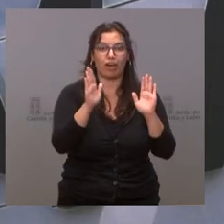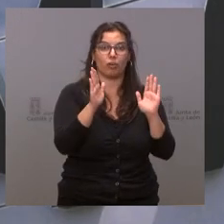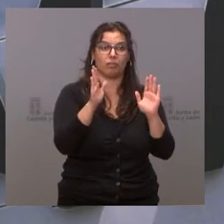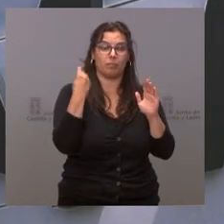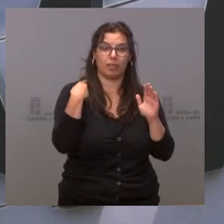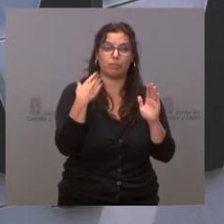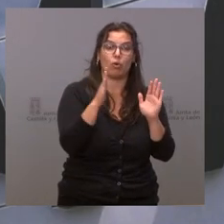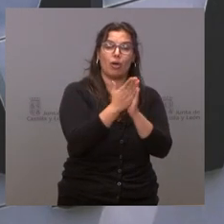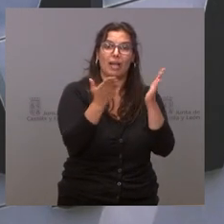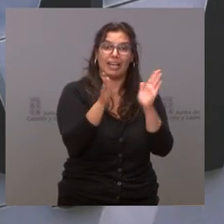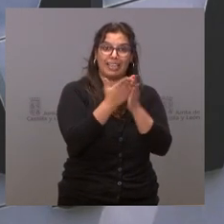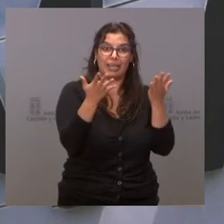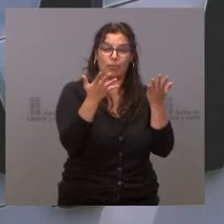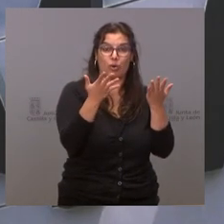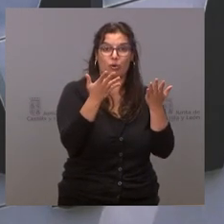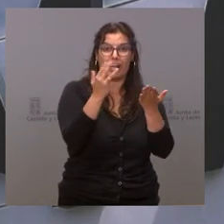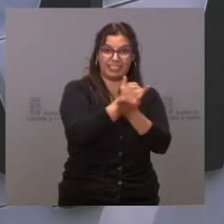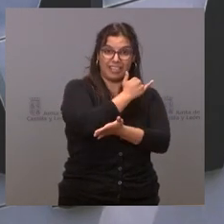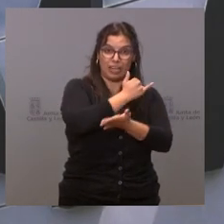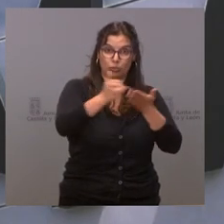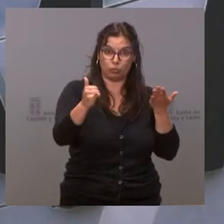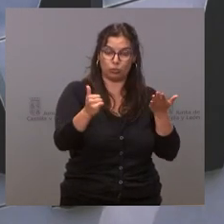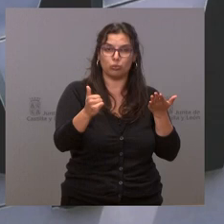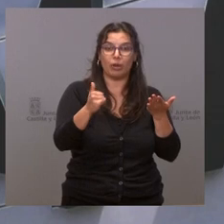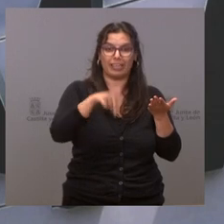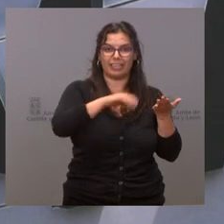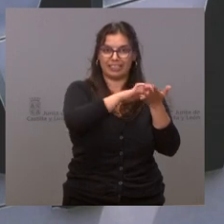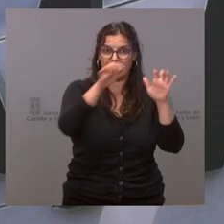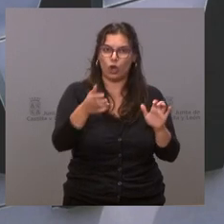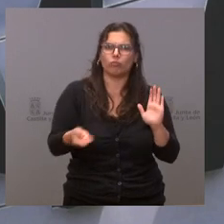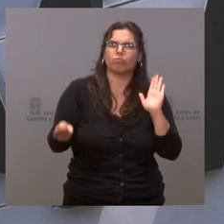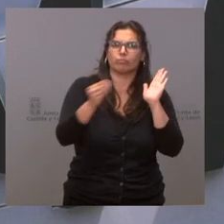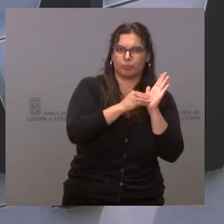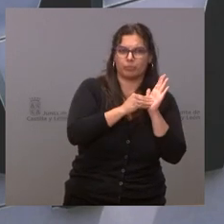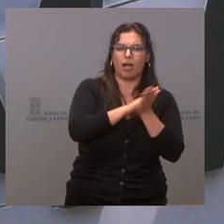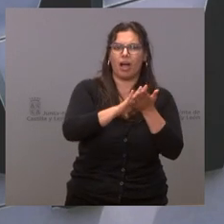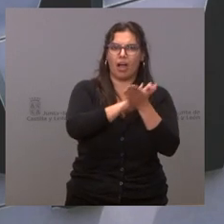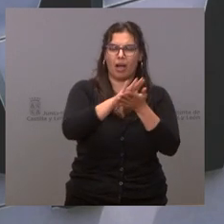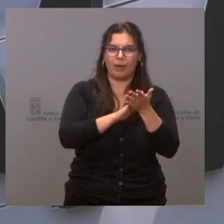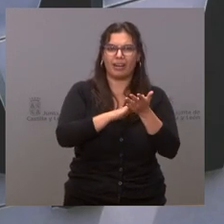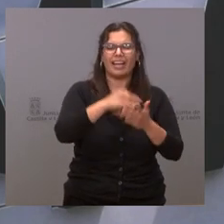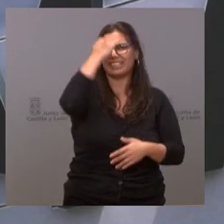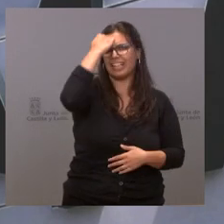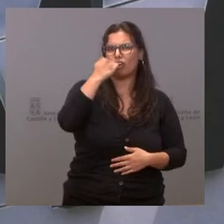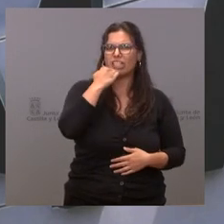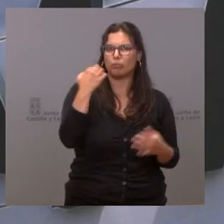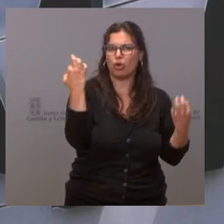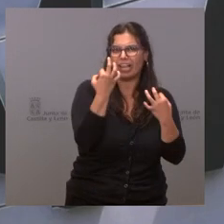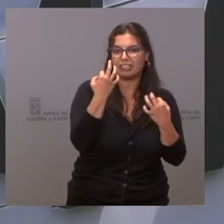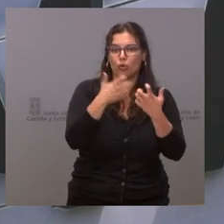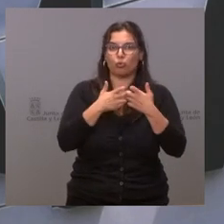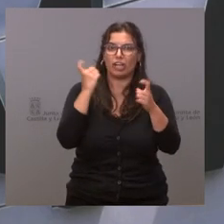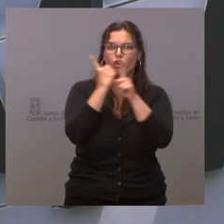castilla y león' se va a estudiar lo que significó el terrorismo en la transición española lo que significó la lucha contra el